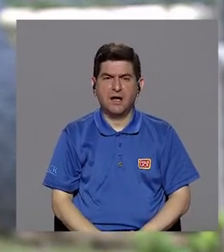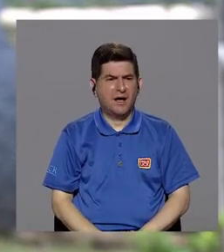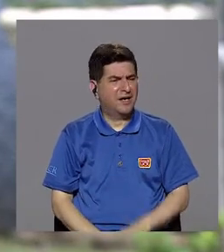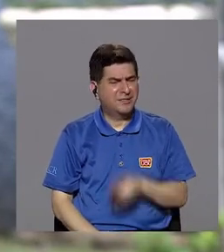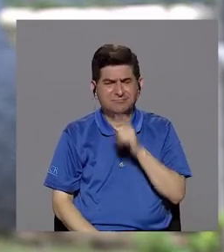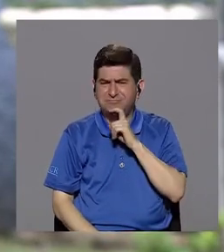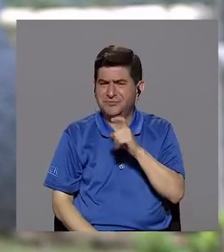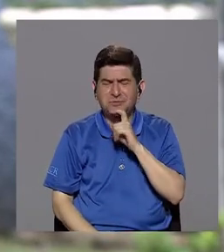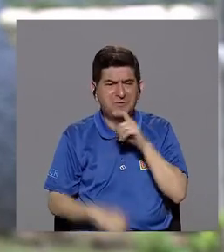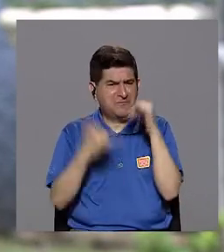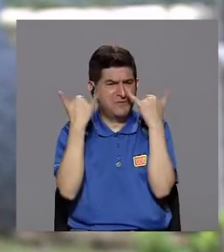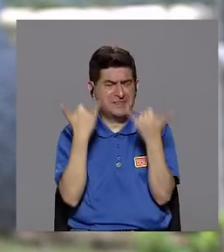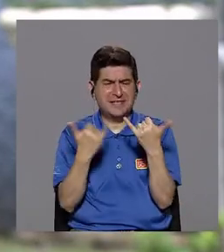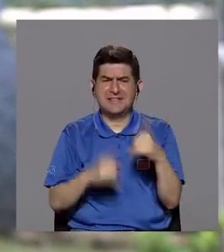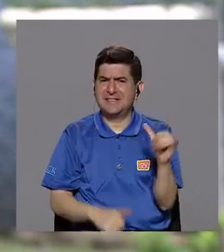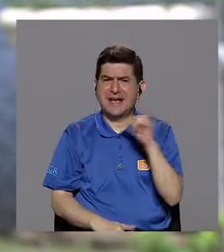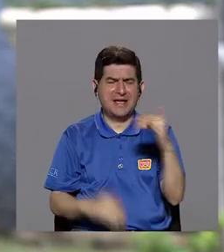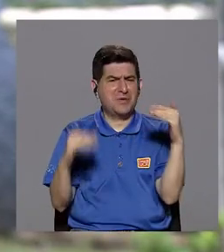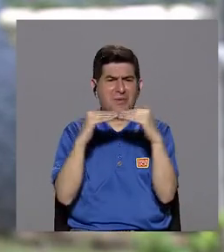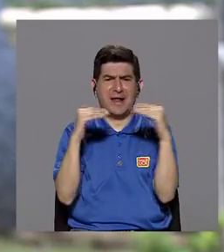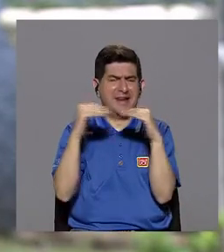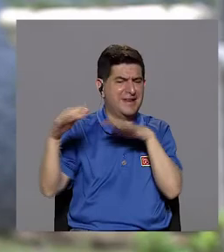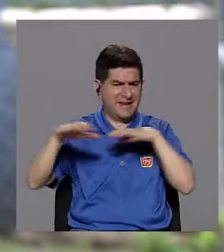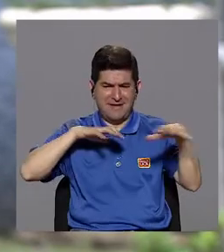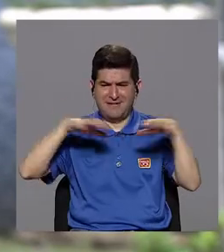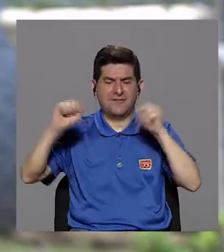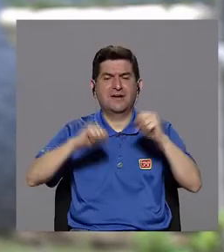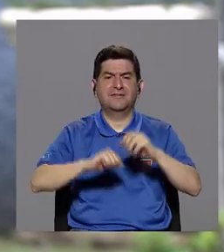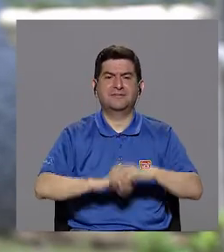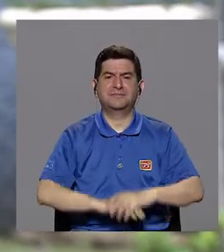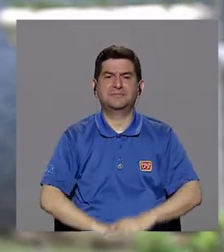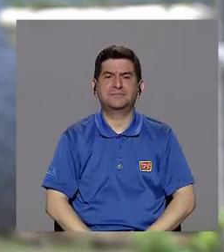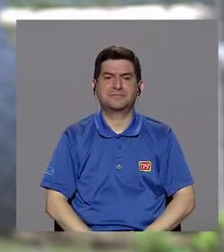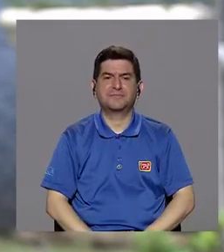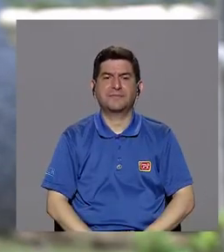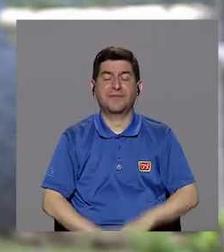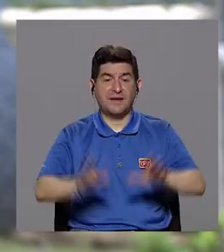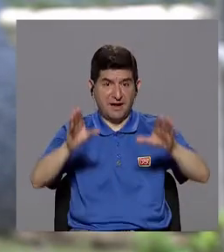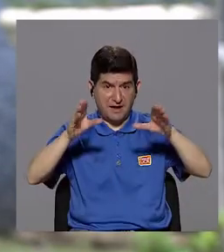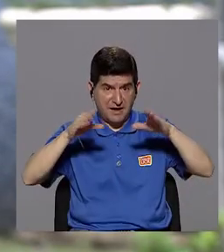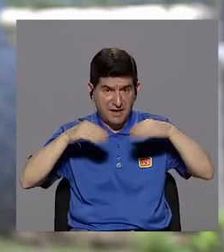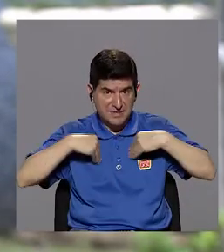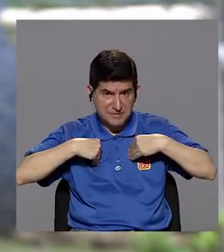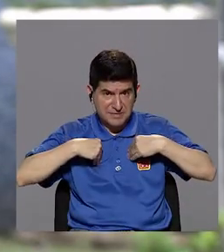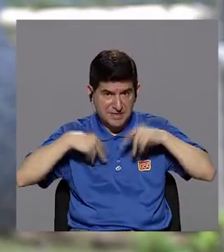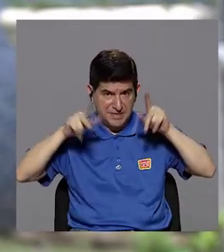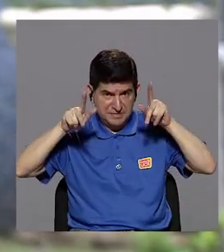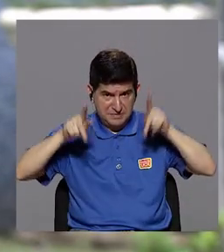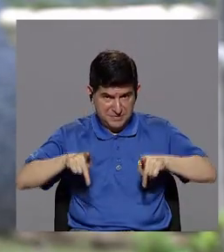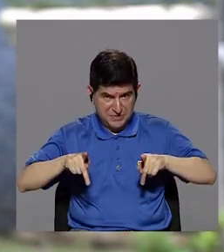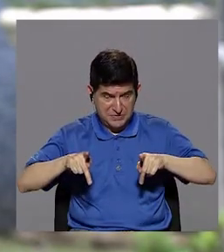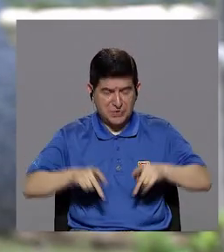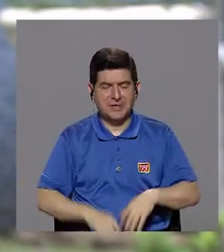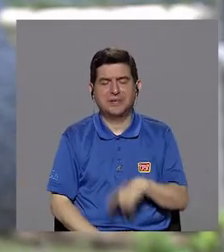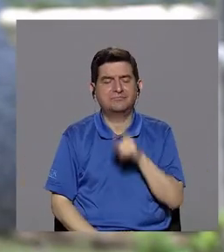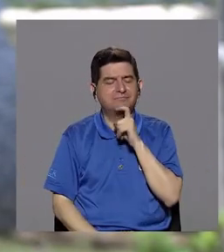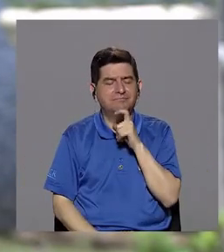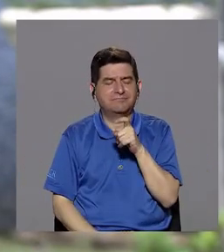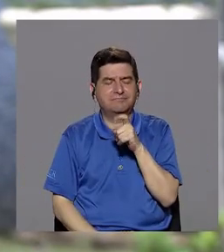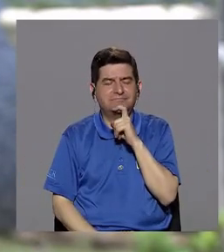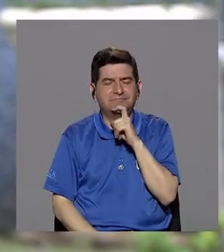cuesta tener ese mismo nivel de actividad. Entonces la aceptación para la persona es